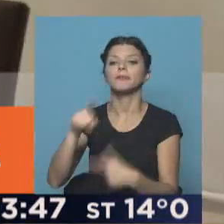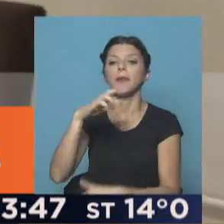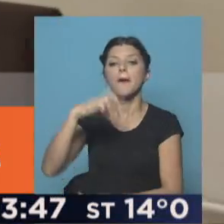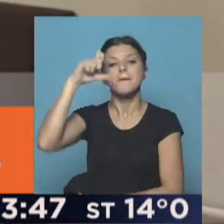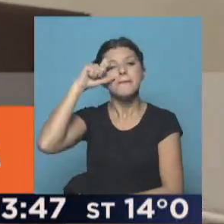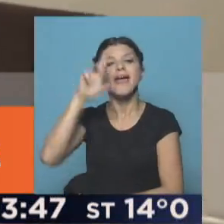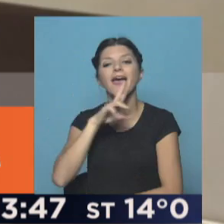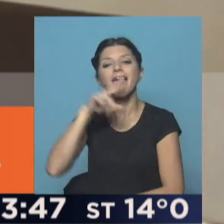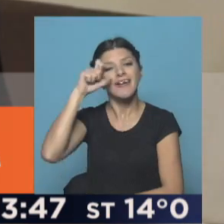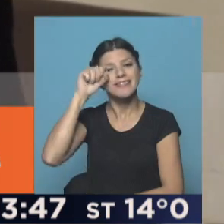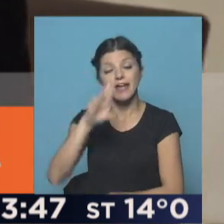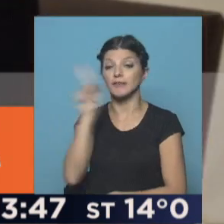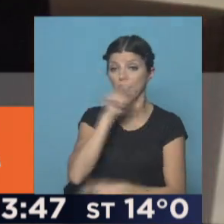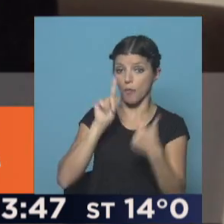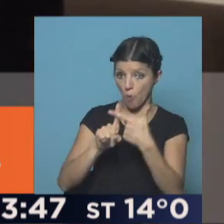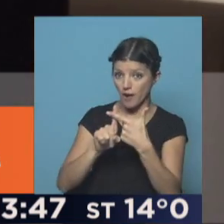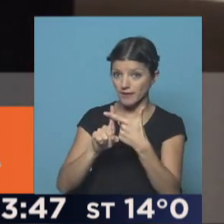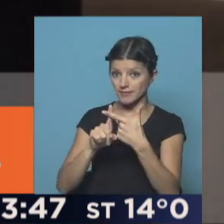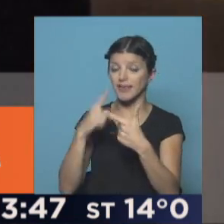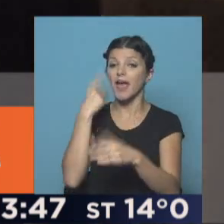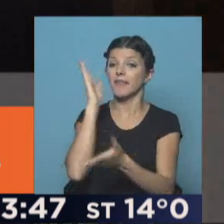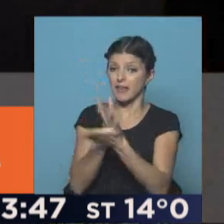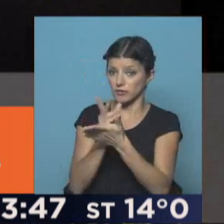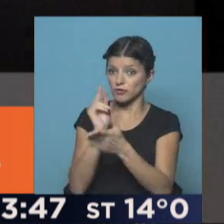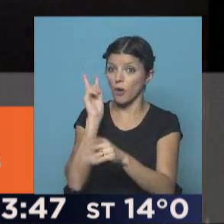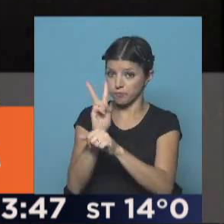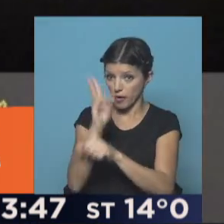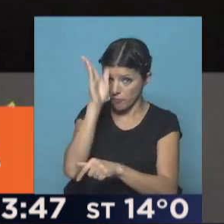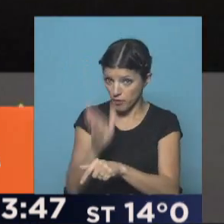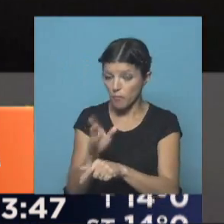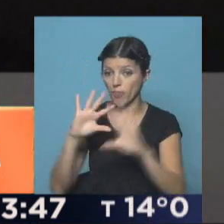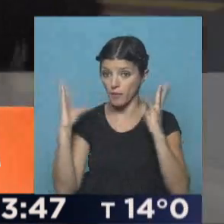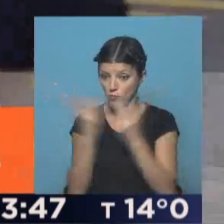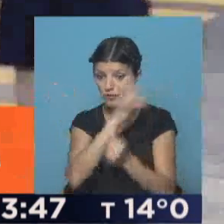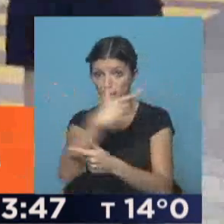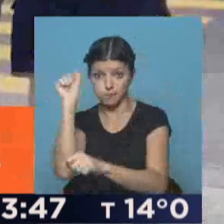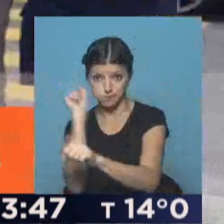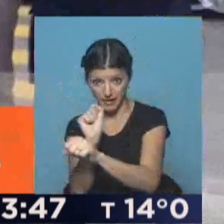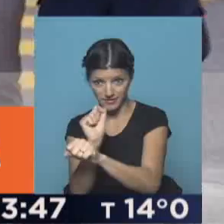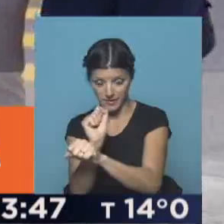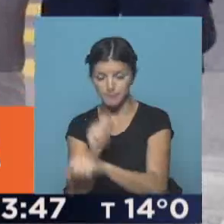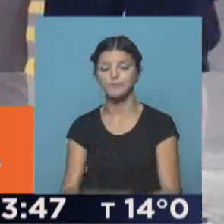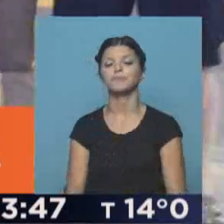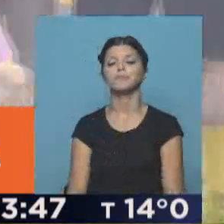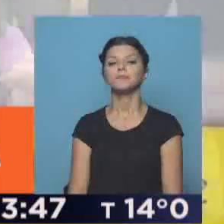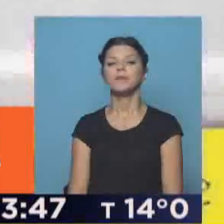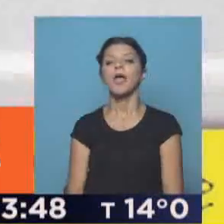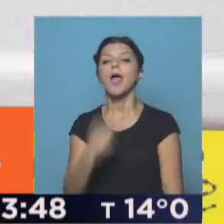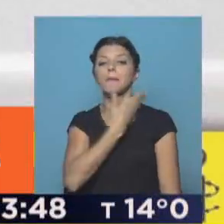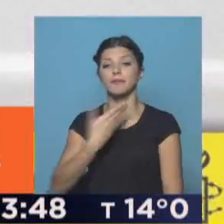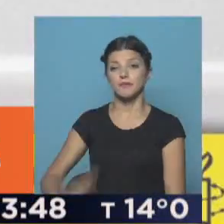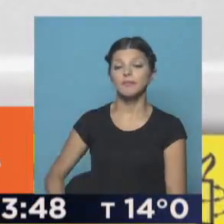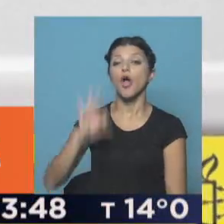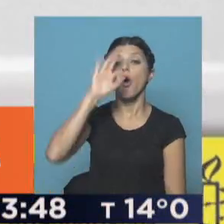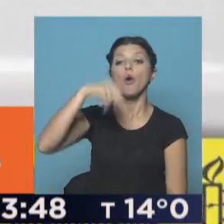directora de la rama turca de Amnistía Internacional, İdil Eser. El presidente de la sección turca de la ONG, Taner